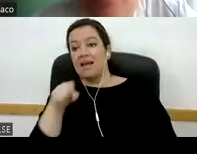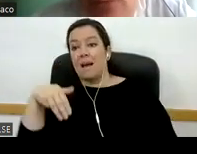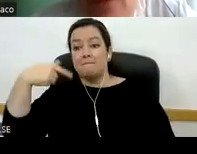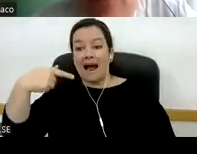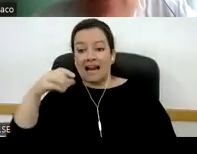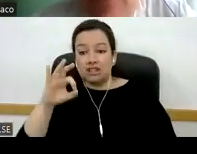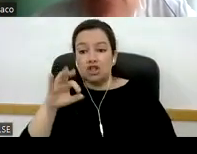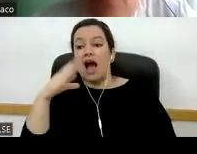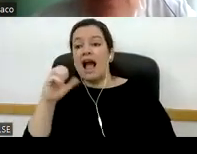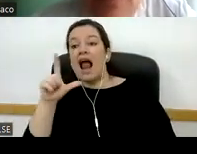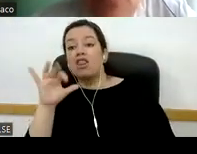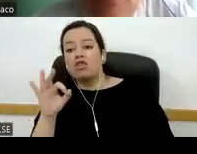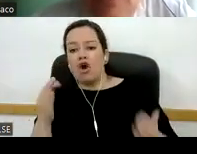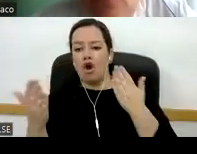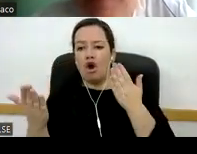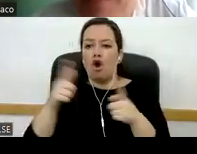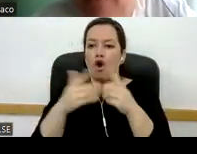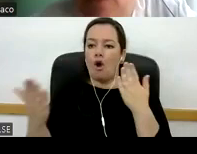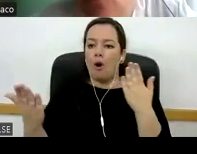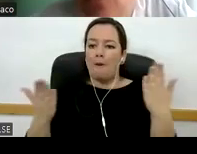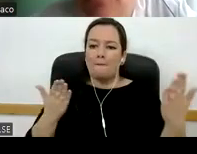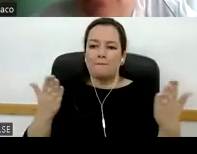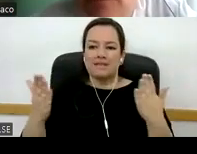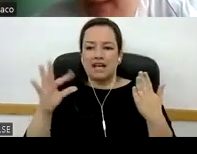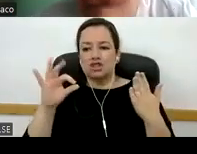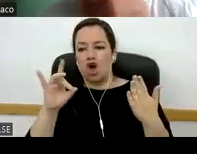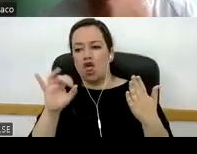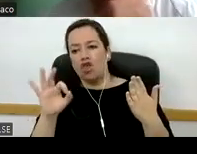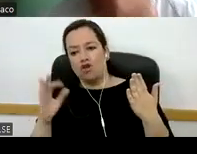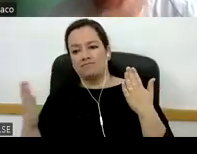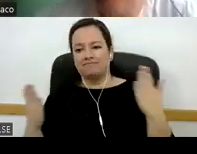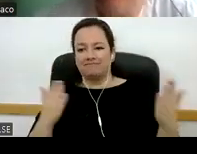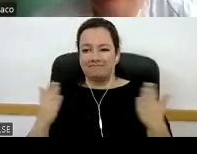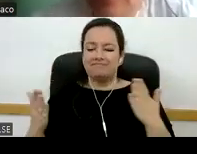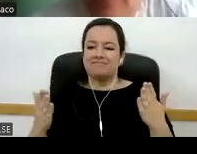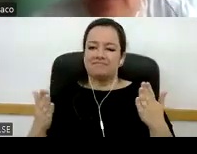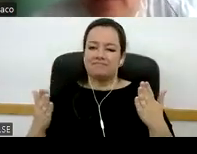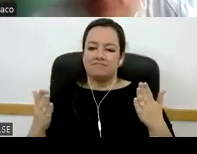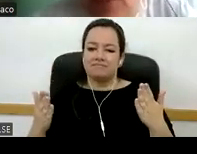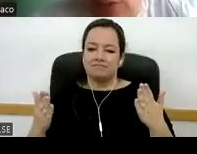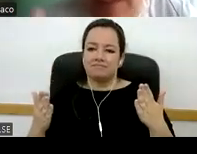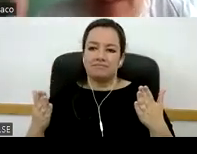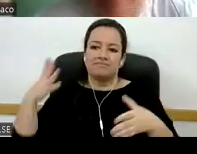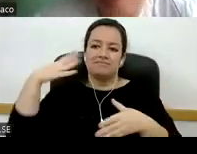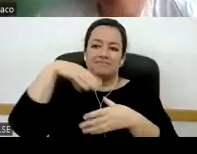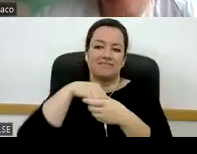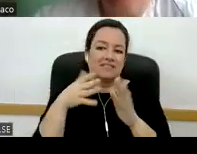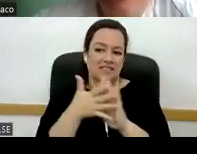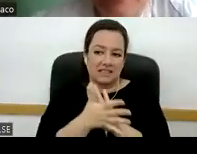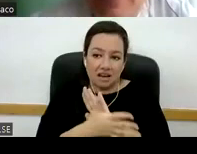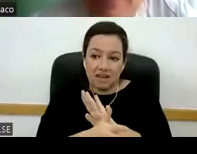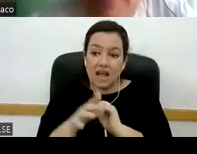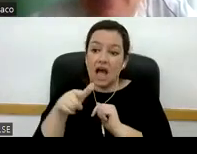compensar al sodio. Por lo tanto, son 3:1 en cantidad incluso. Por lo tanto, la cantidad de